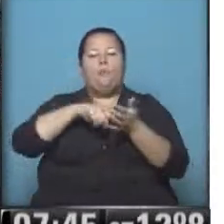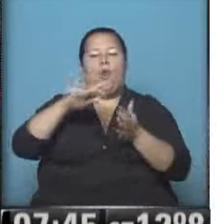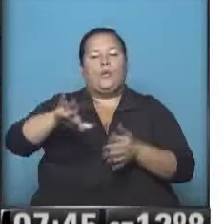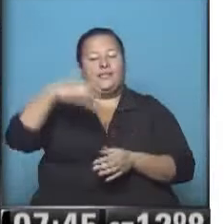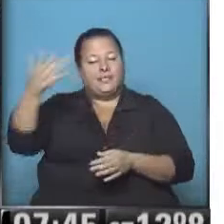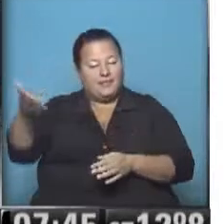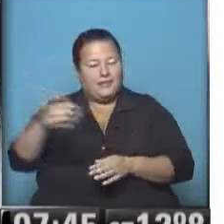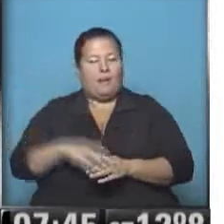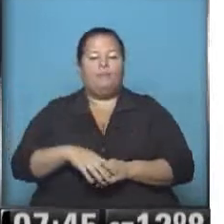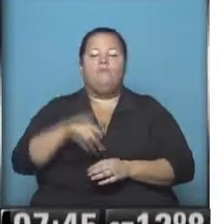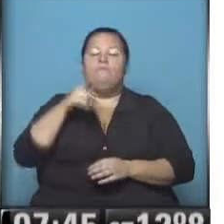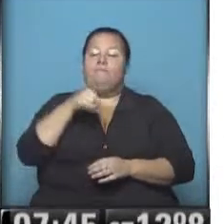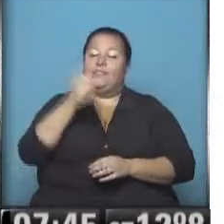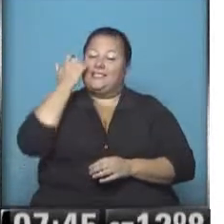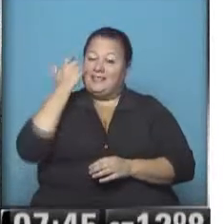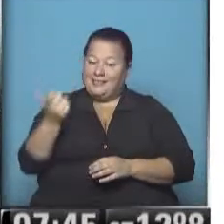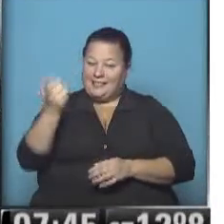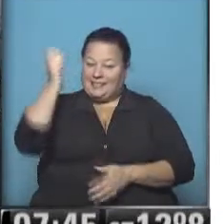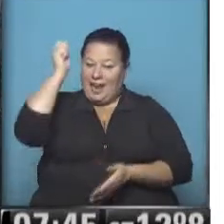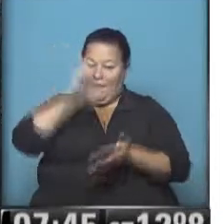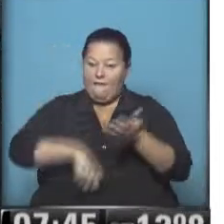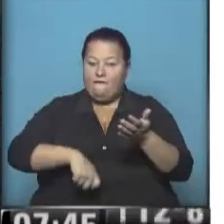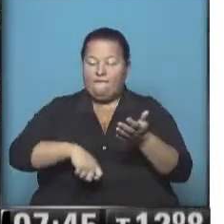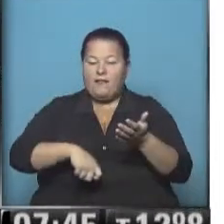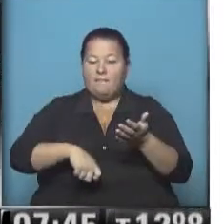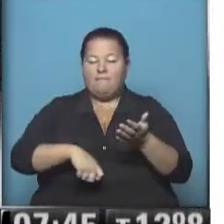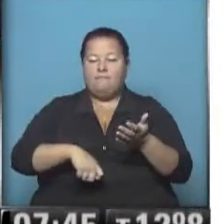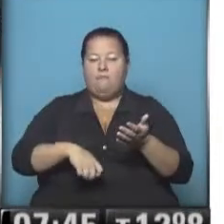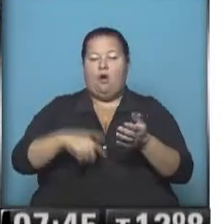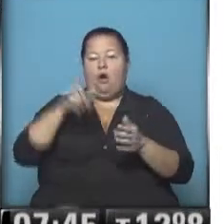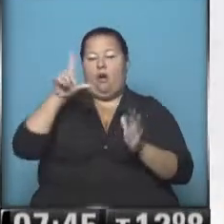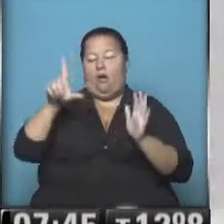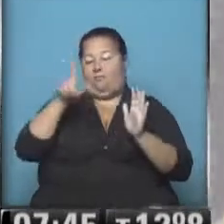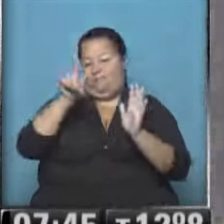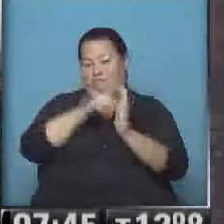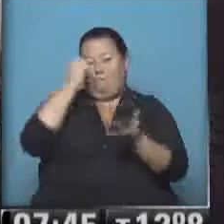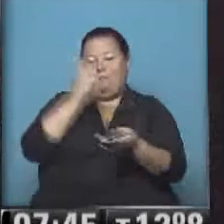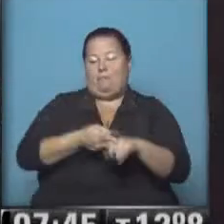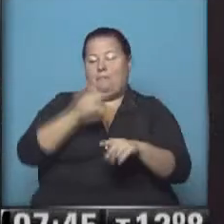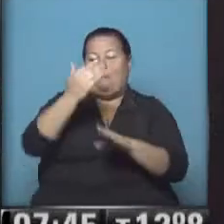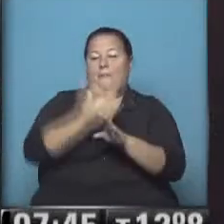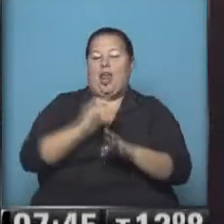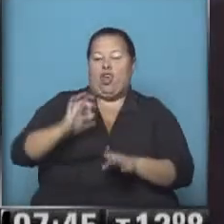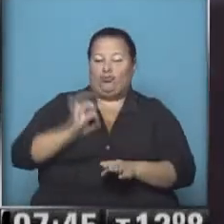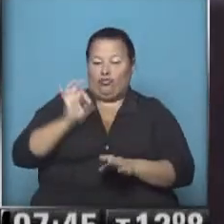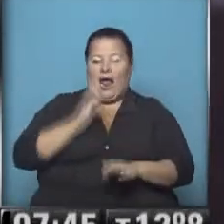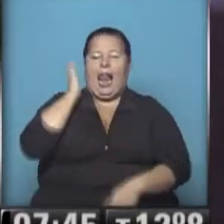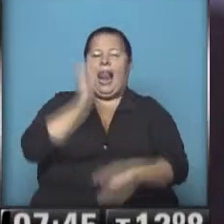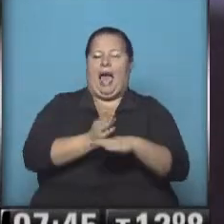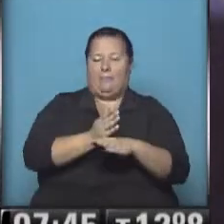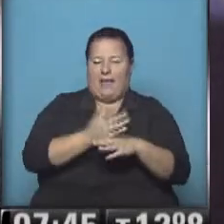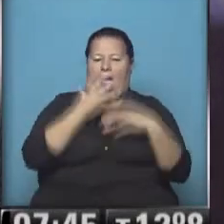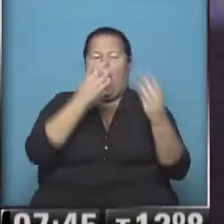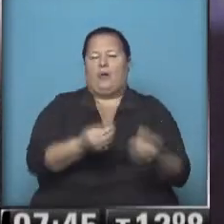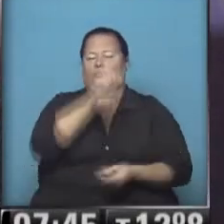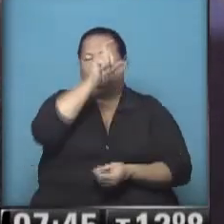buenos aires quien ya firmó el este fallo por la reducción de las penas le dio la mitad de beneficio